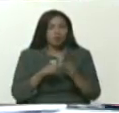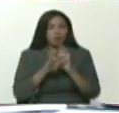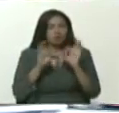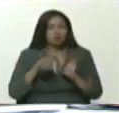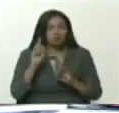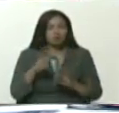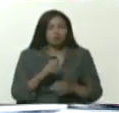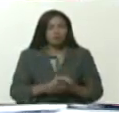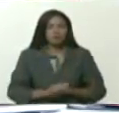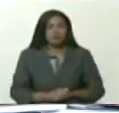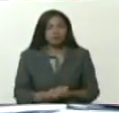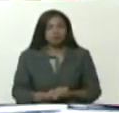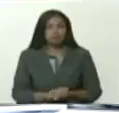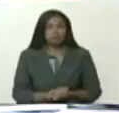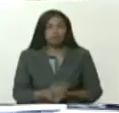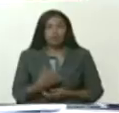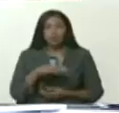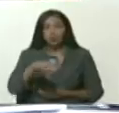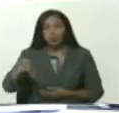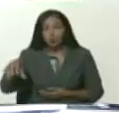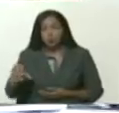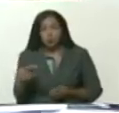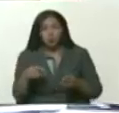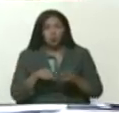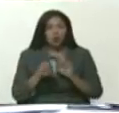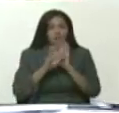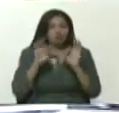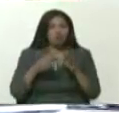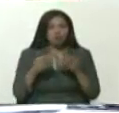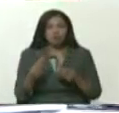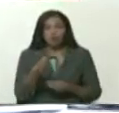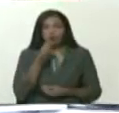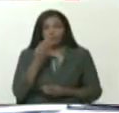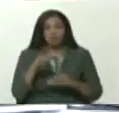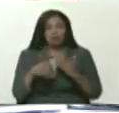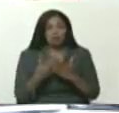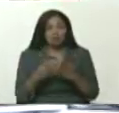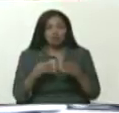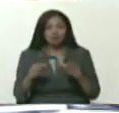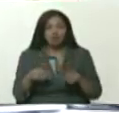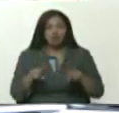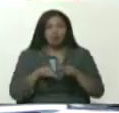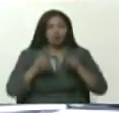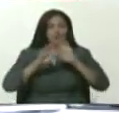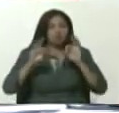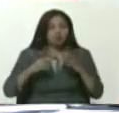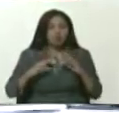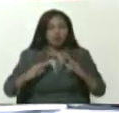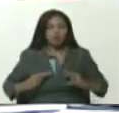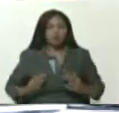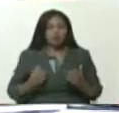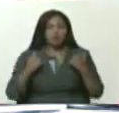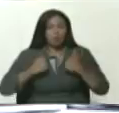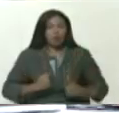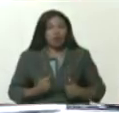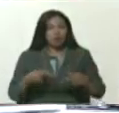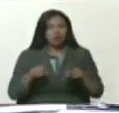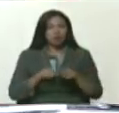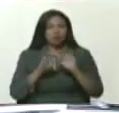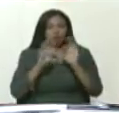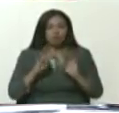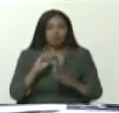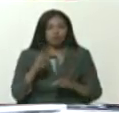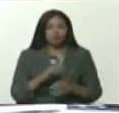distribución hacia los estados, tanto del alimento como lo que tiene que ver con los uniformes y los morrales.